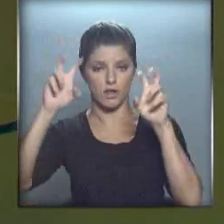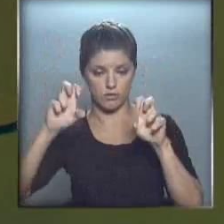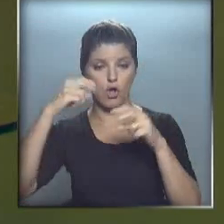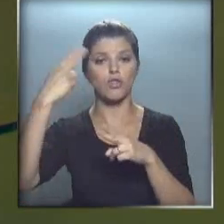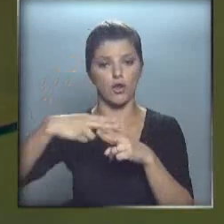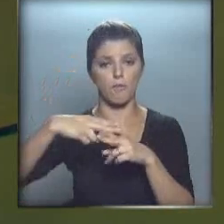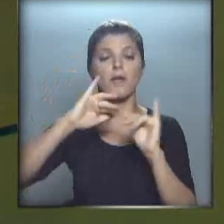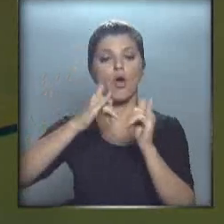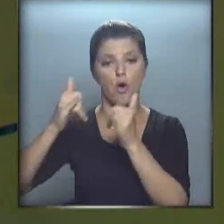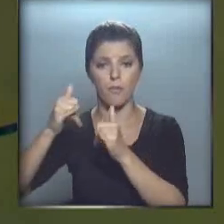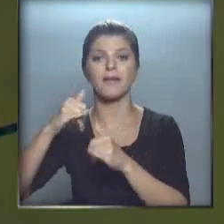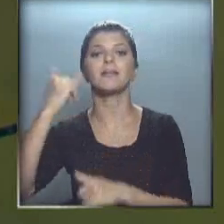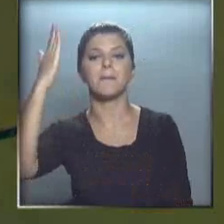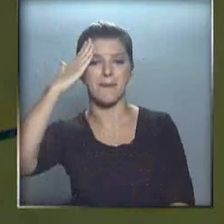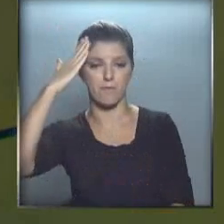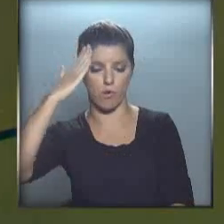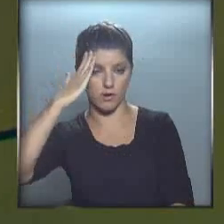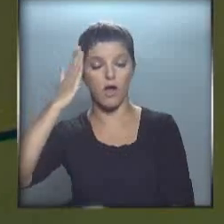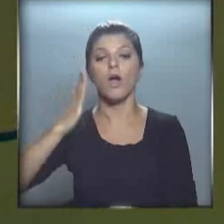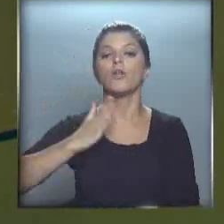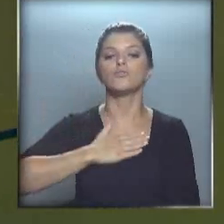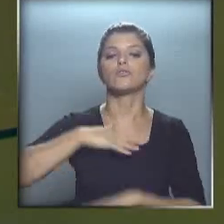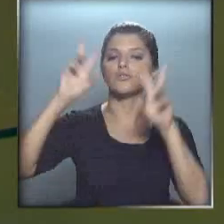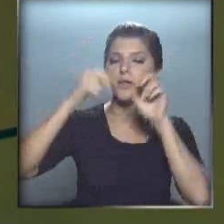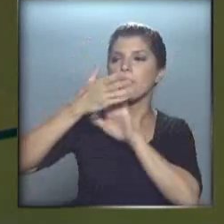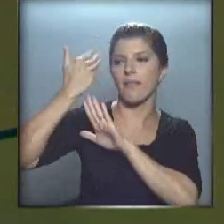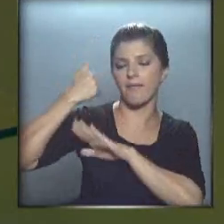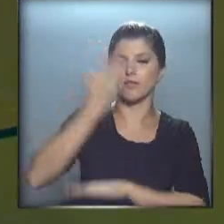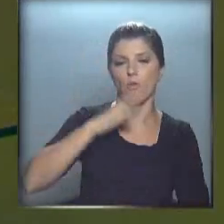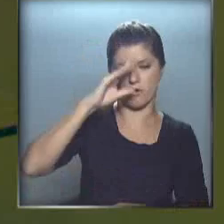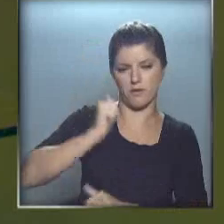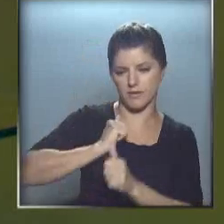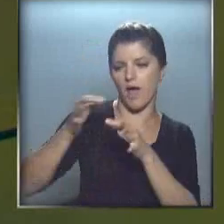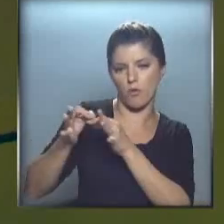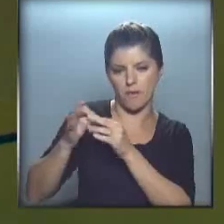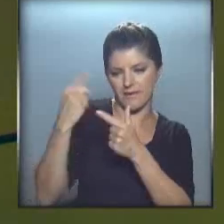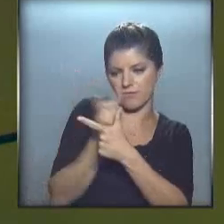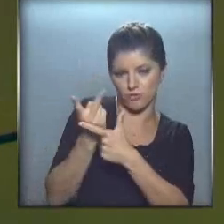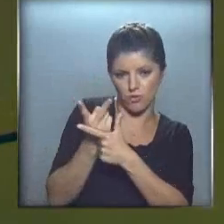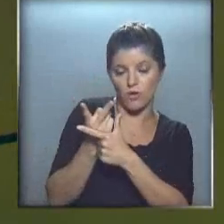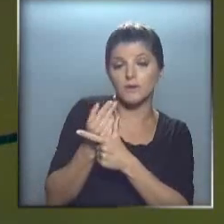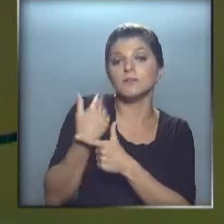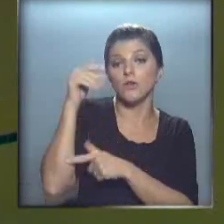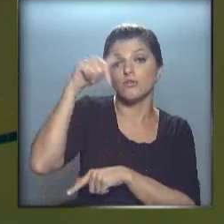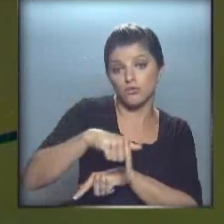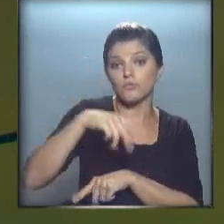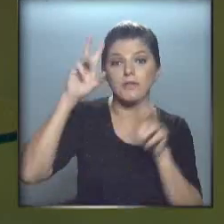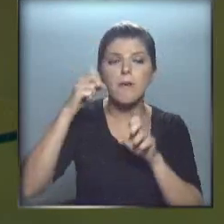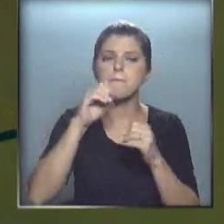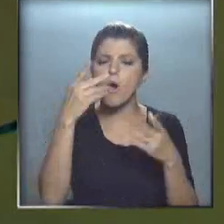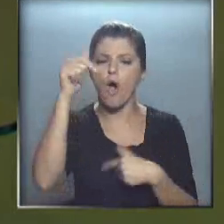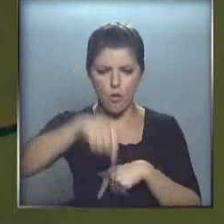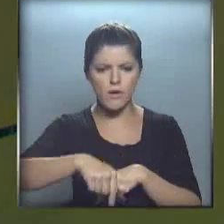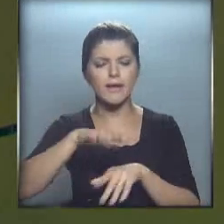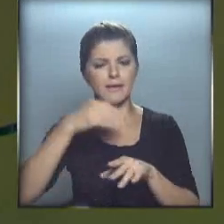Y nosotros teníamos temas de la dictadura, Malvinas, etcétera. Entonces decidimos un tema que lo estamos padeciendo ahora ya.